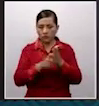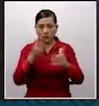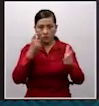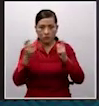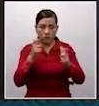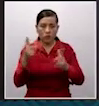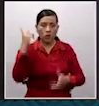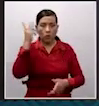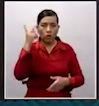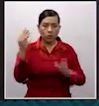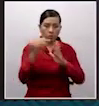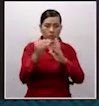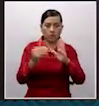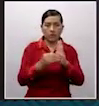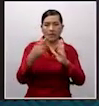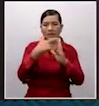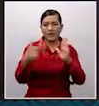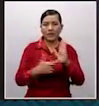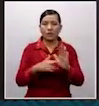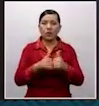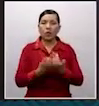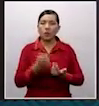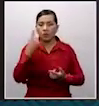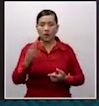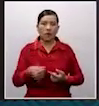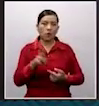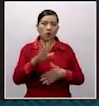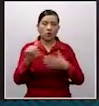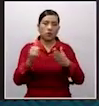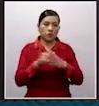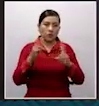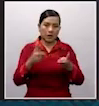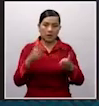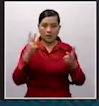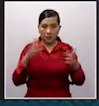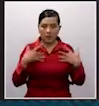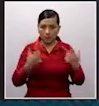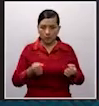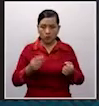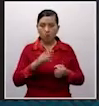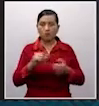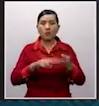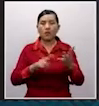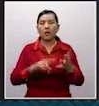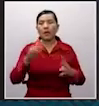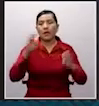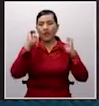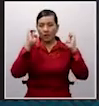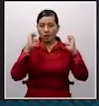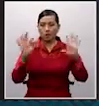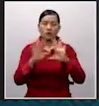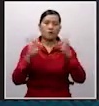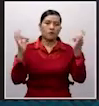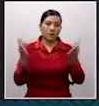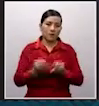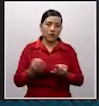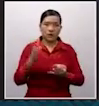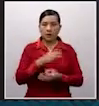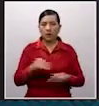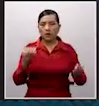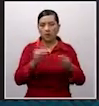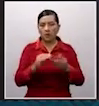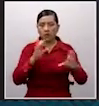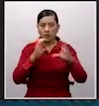política integral de prevención de consumo de drogas en el ámbito de la salud, la educación, la familia y así también